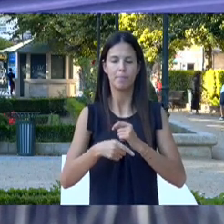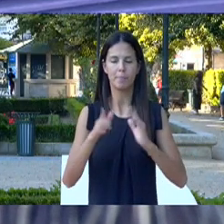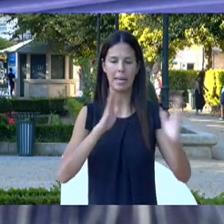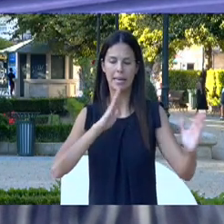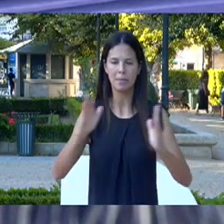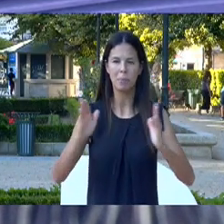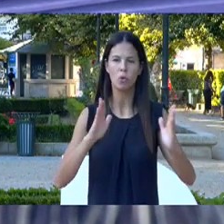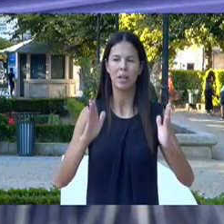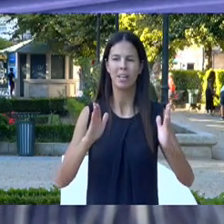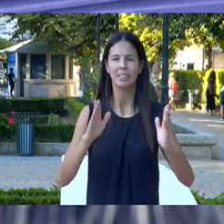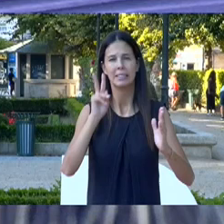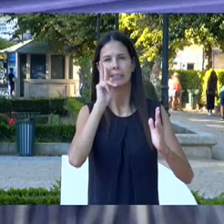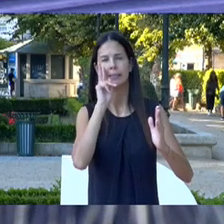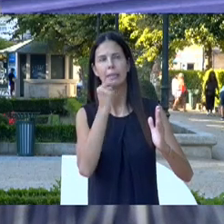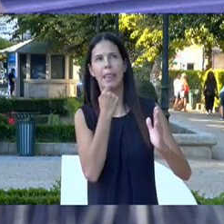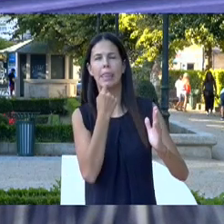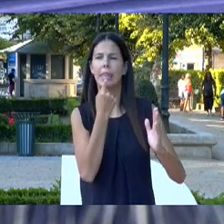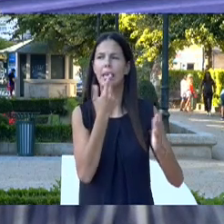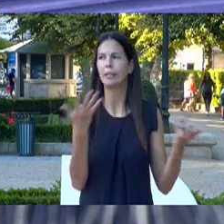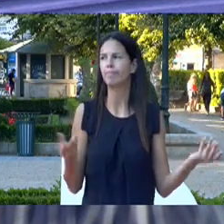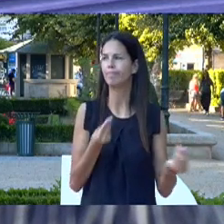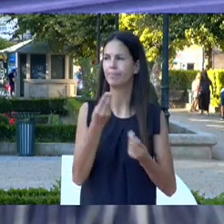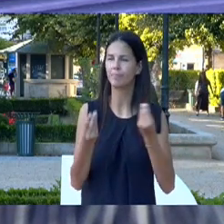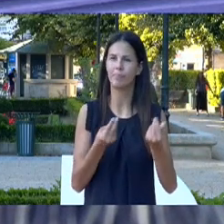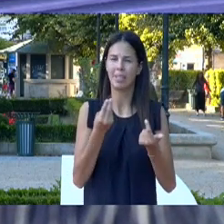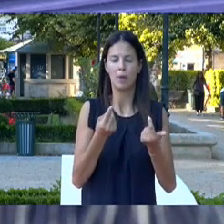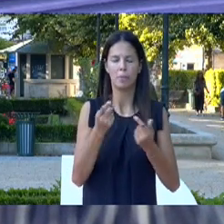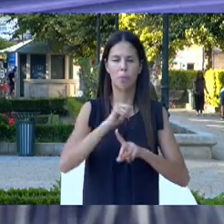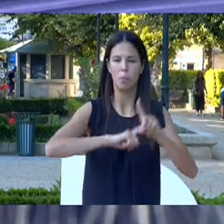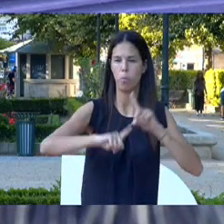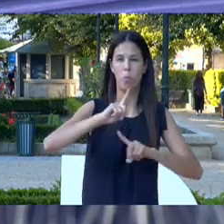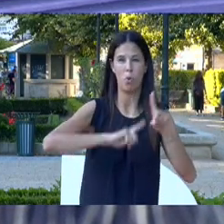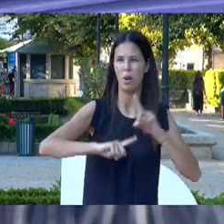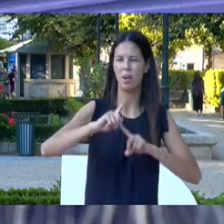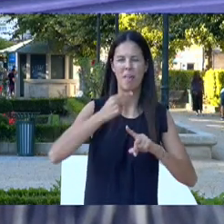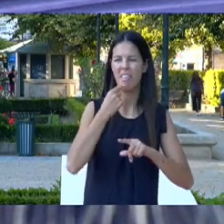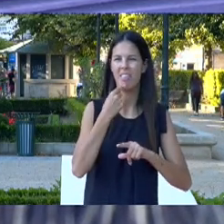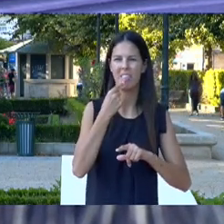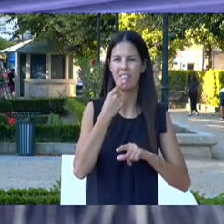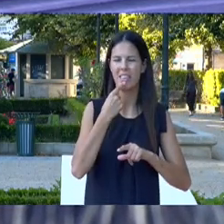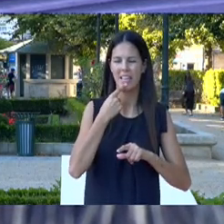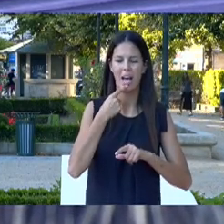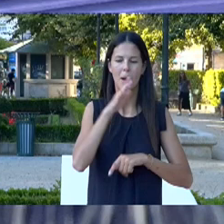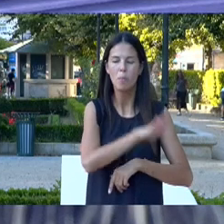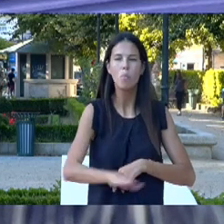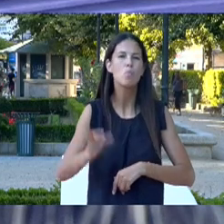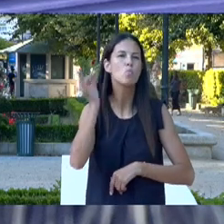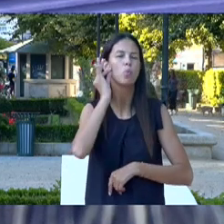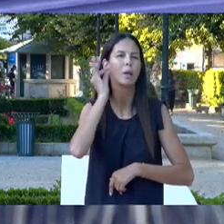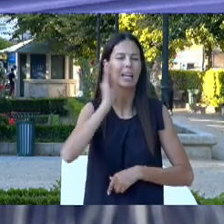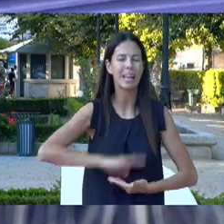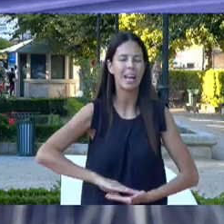ese tópico, ese lastre enorme da menor capacidade